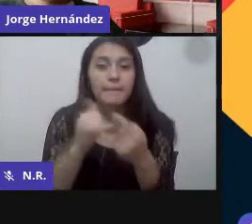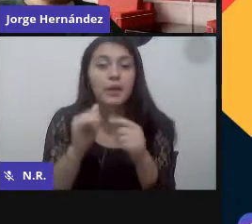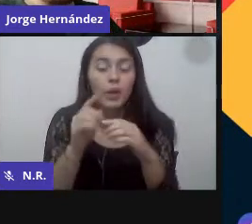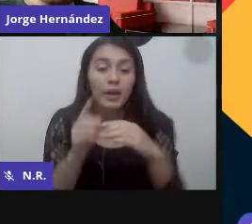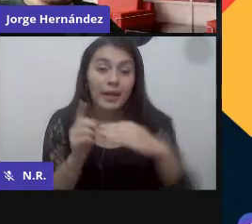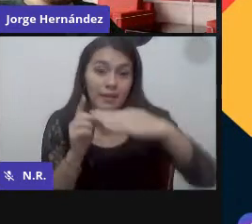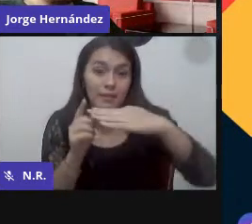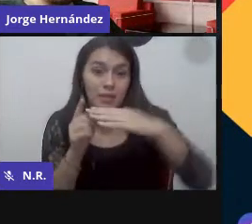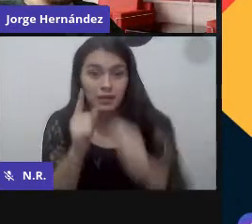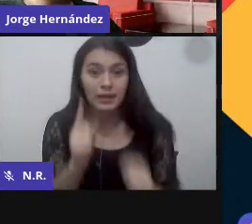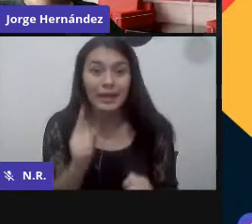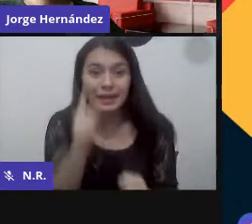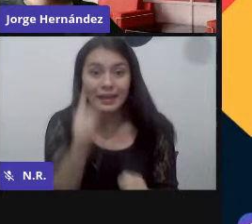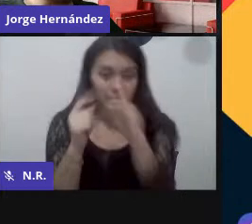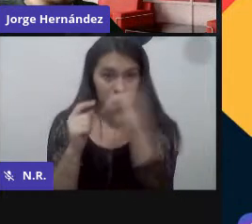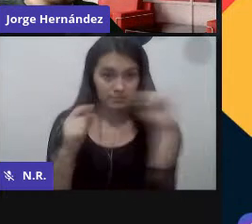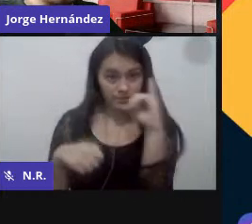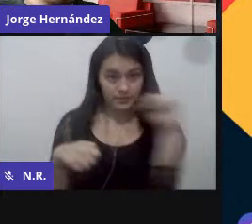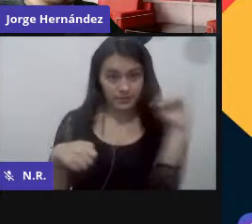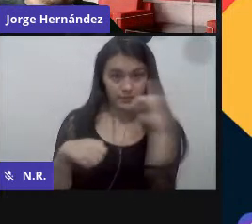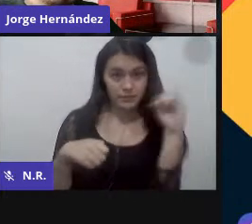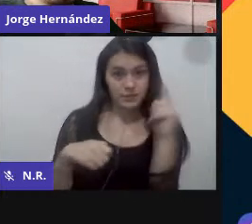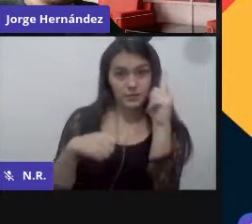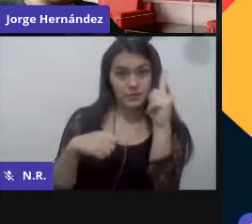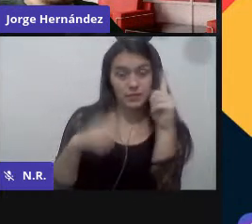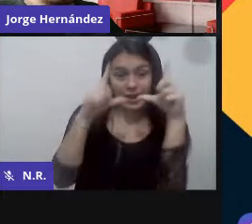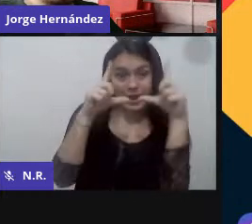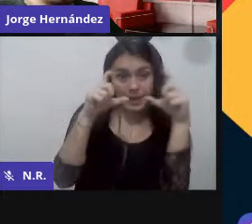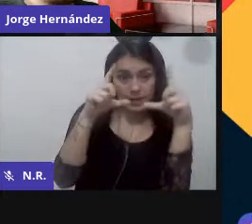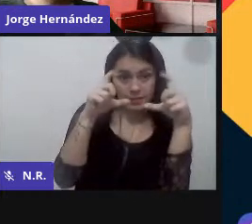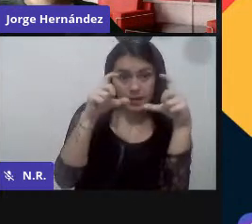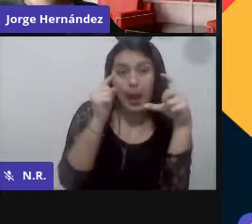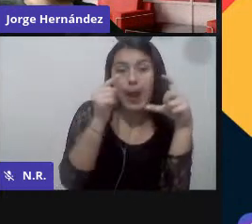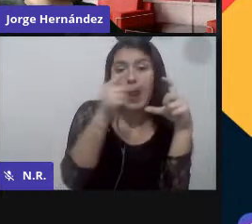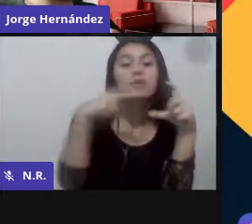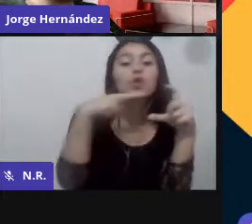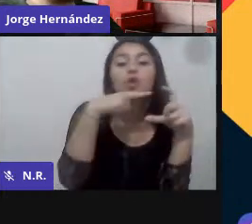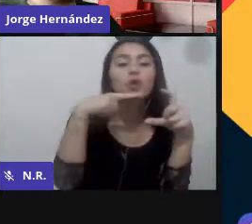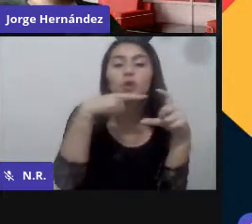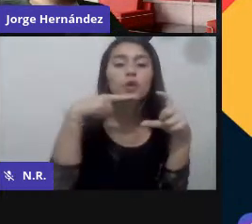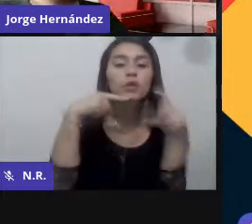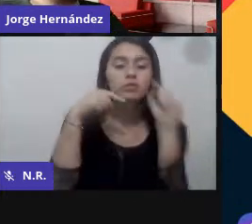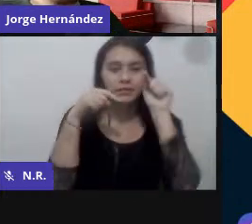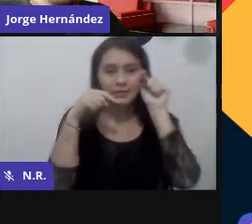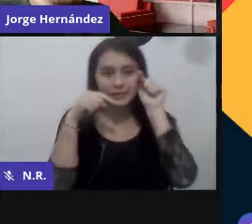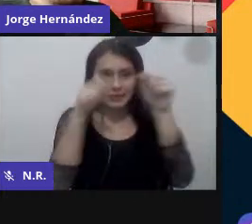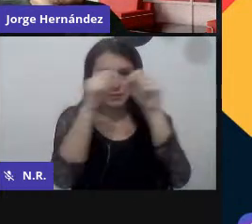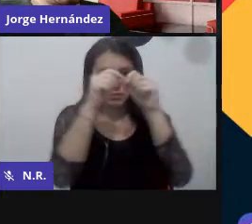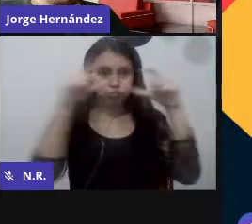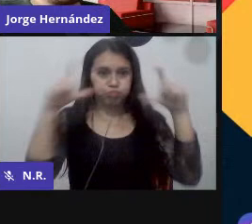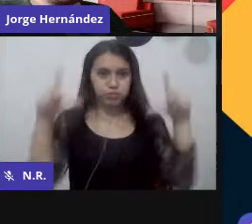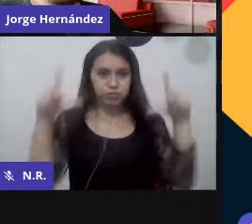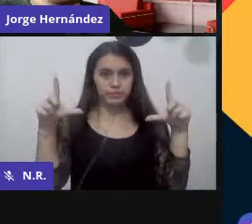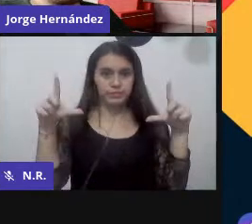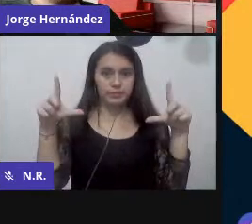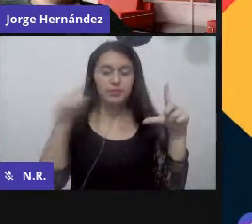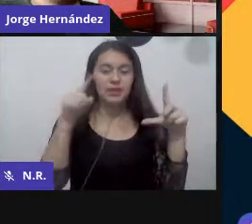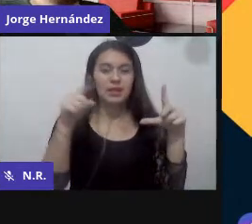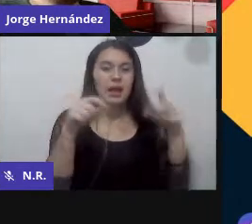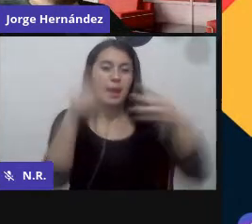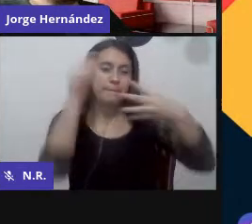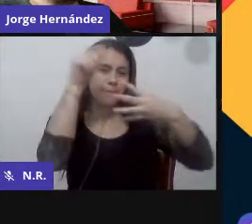superior, arriba a la izquierda, encontraron una cámara. Cuando le den clic a esa cámara, les va a aparecer diferentes